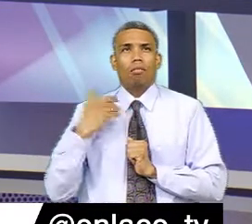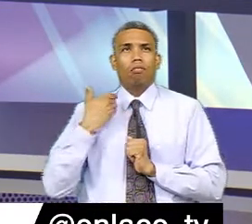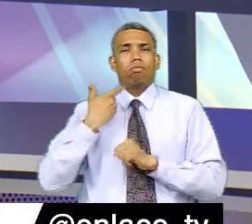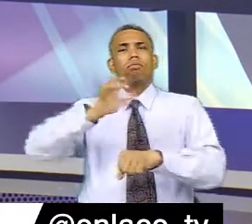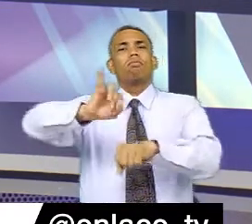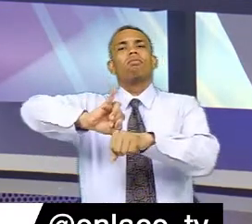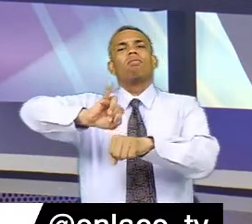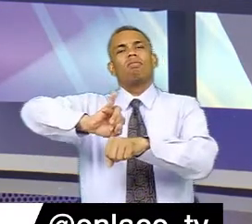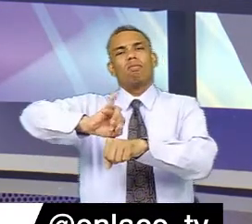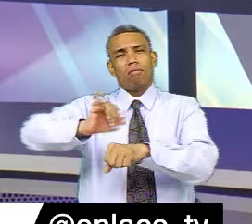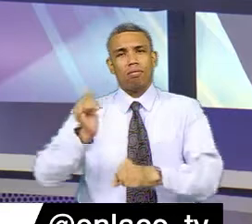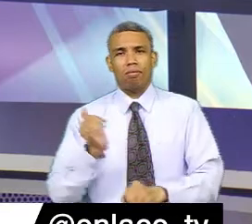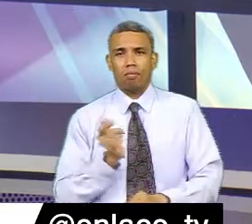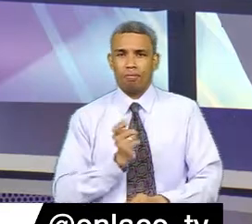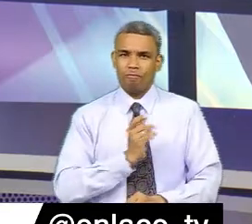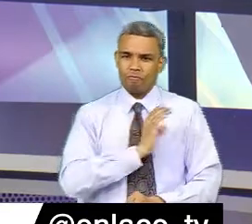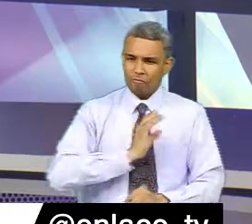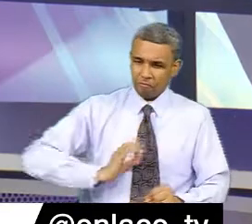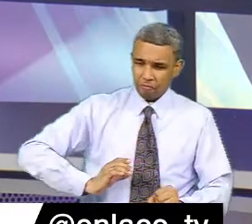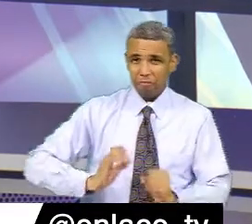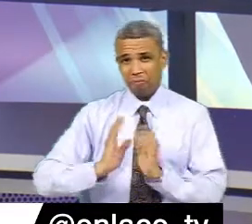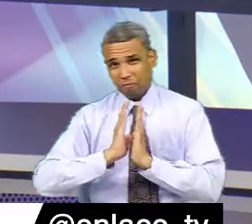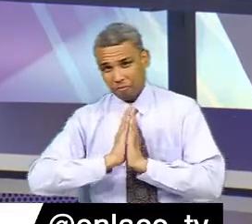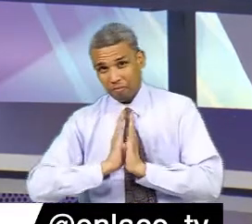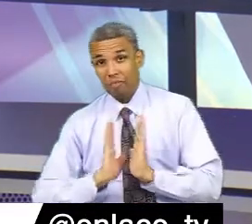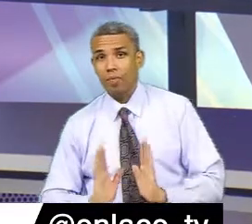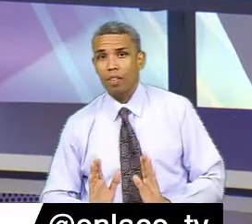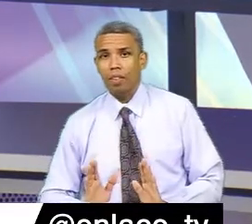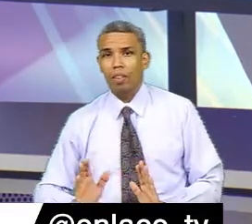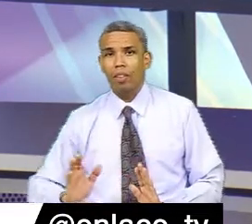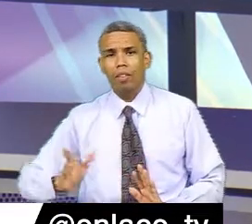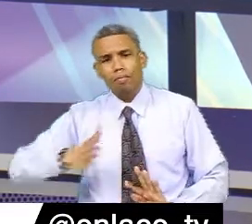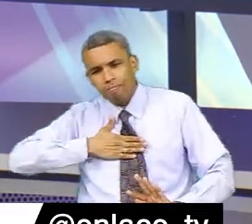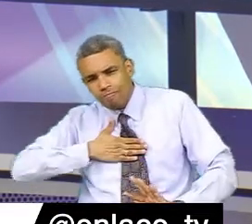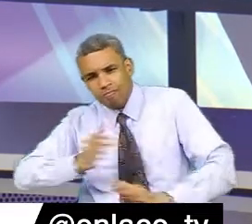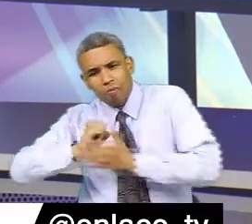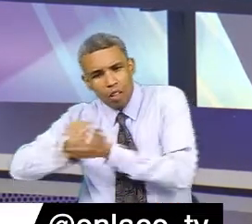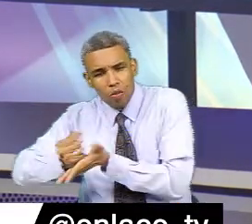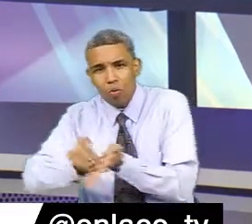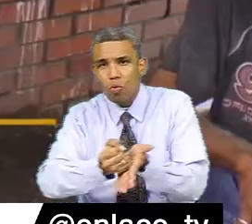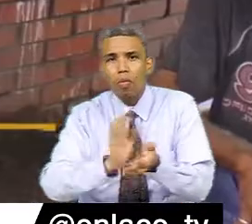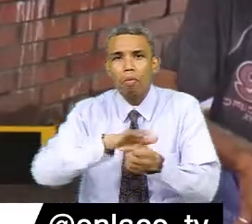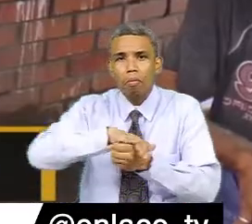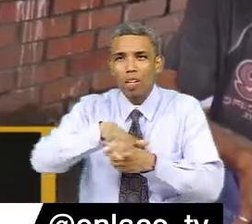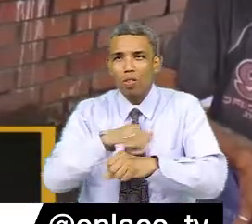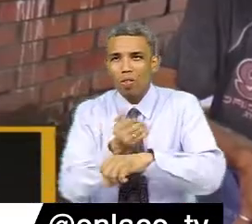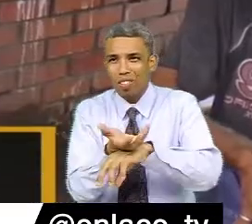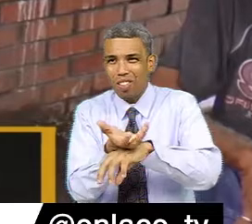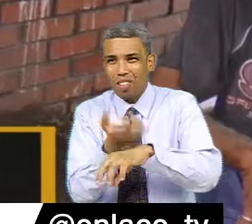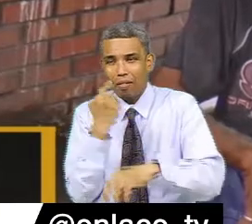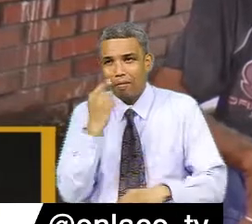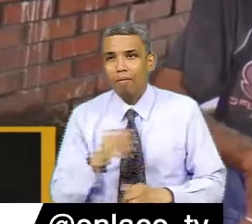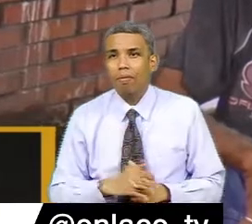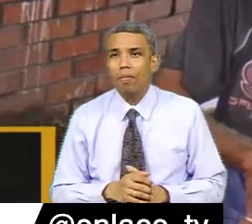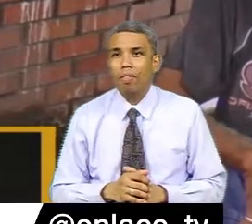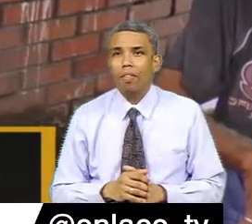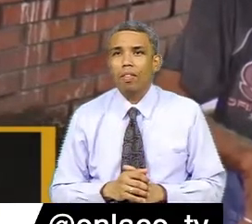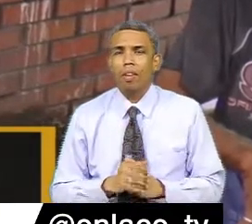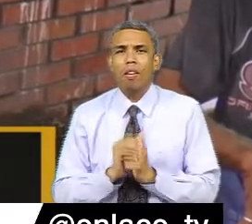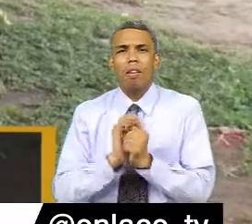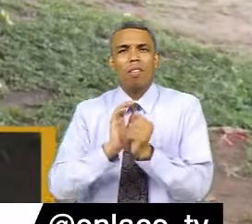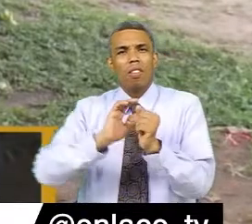adelantaron una campaña con el objetivo de brindarle una atención a esta población en el barrio Galán. La comunidad de la Iglesia Cristiana y el Grupo de